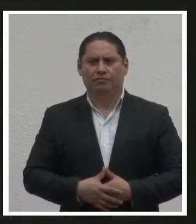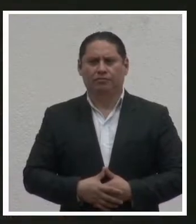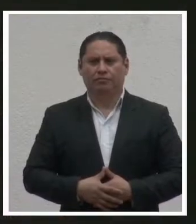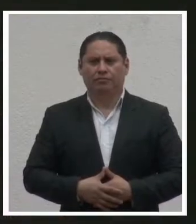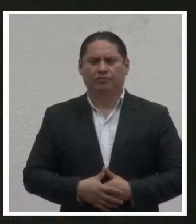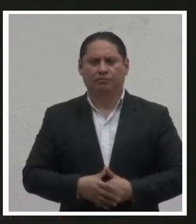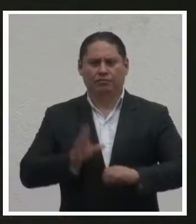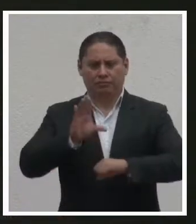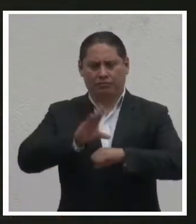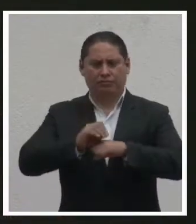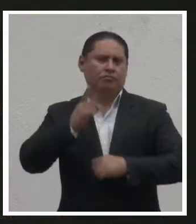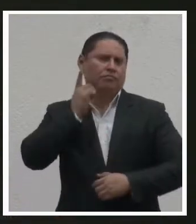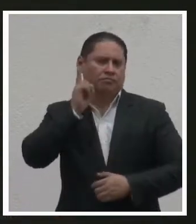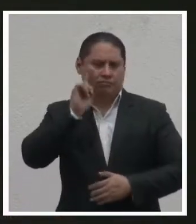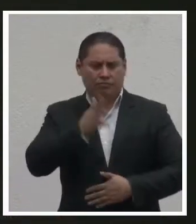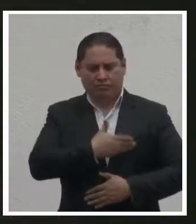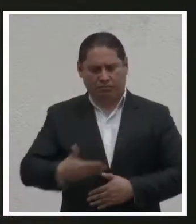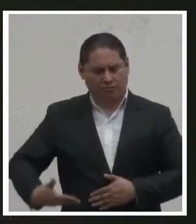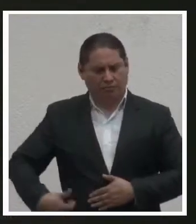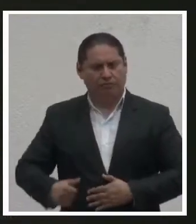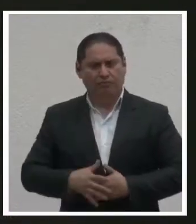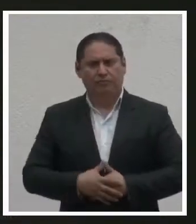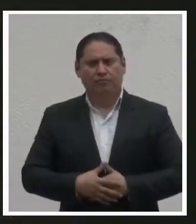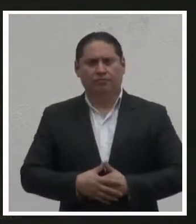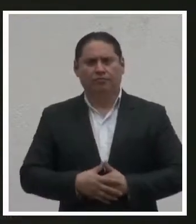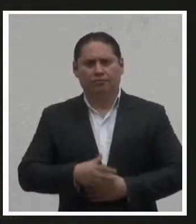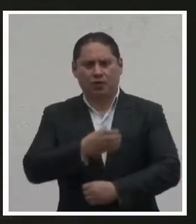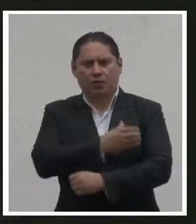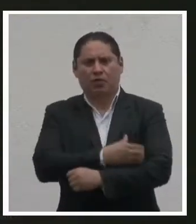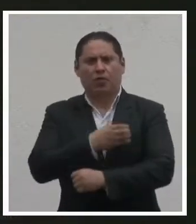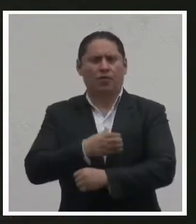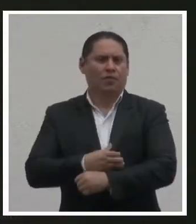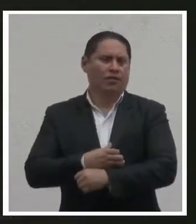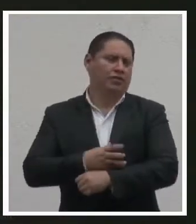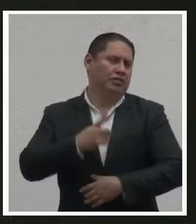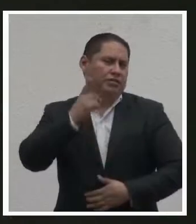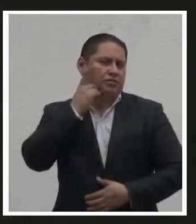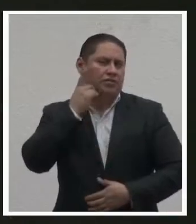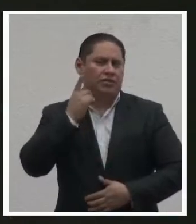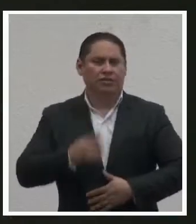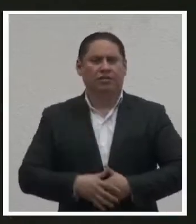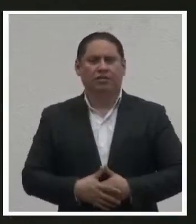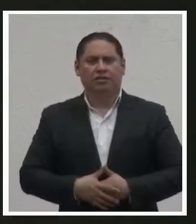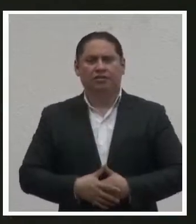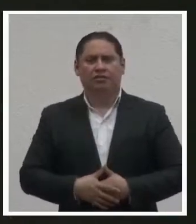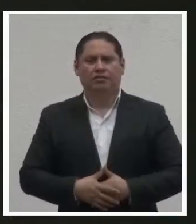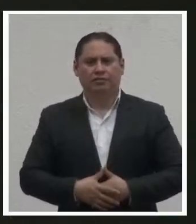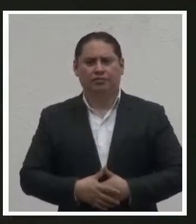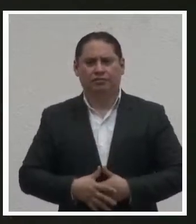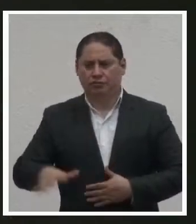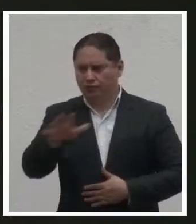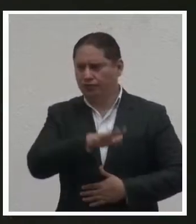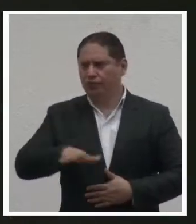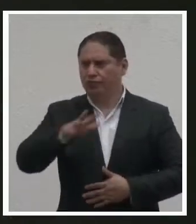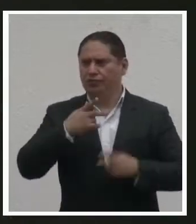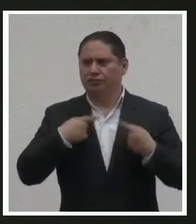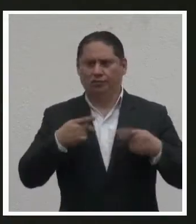Con su venia, diputada presidenta, compañeras, compañeros legisladores, público que hoy nos